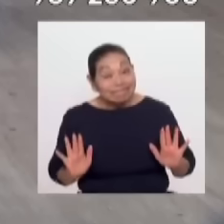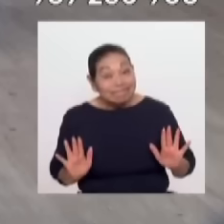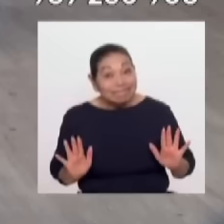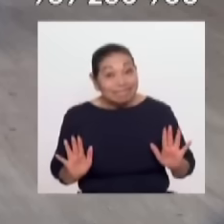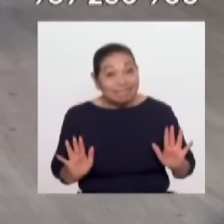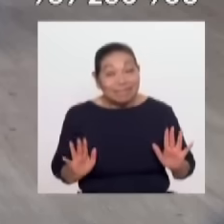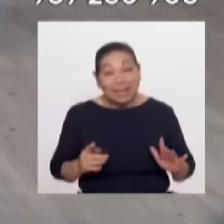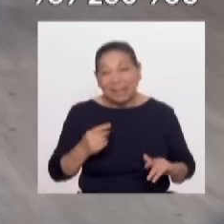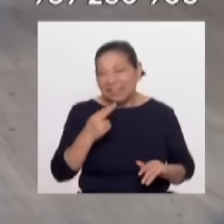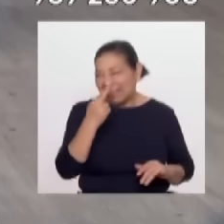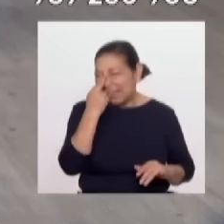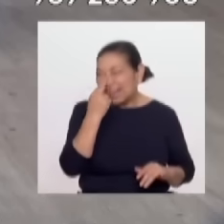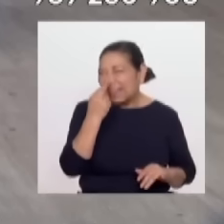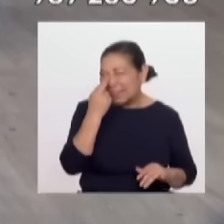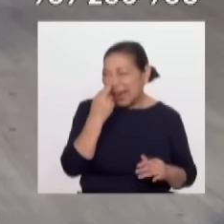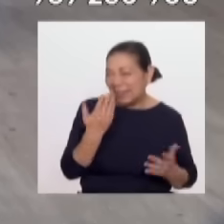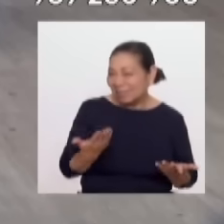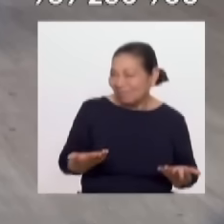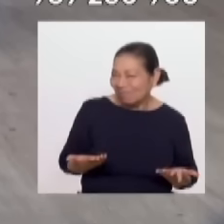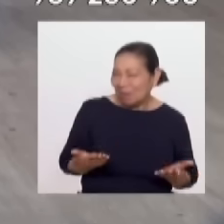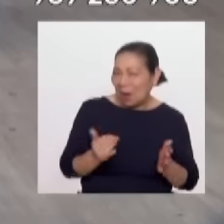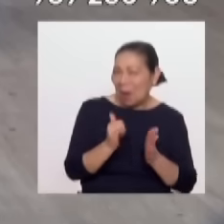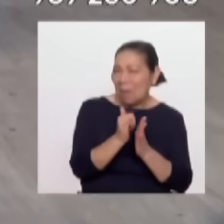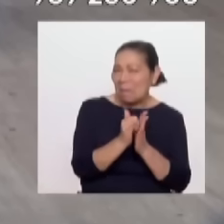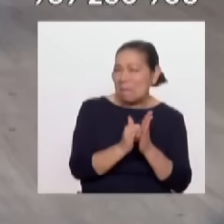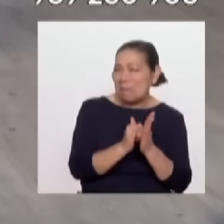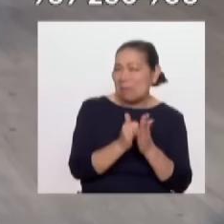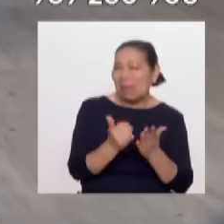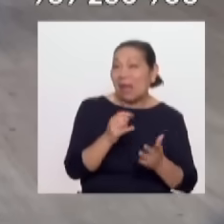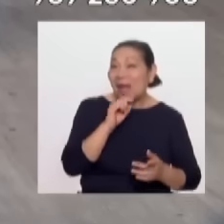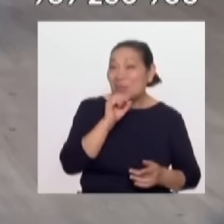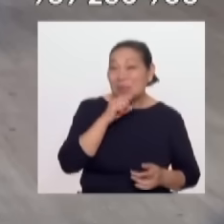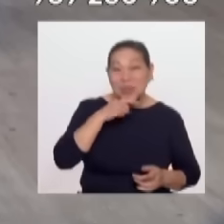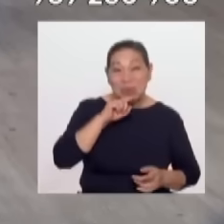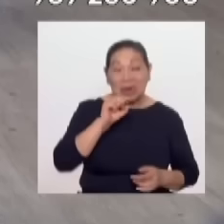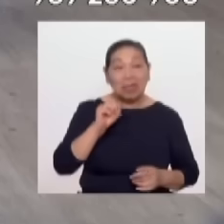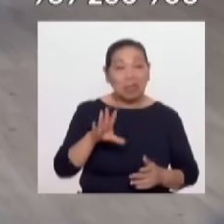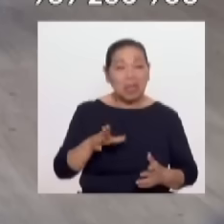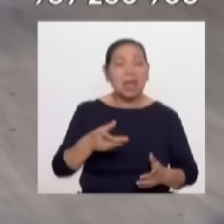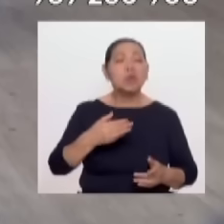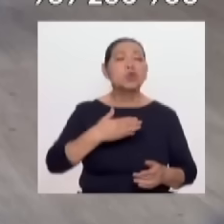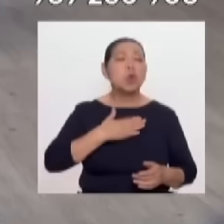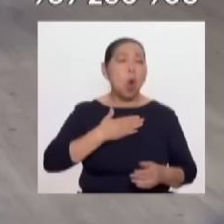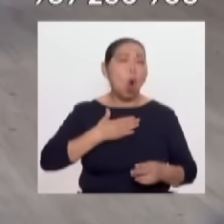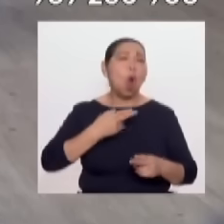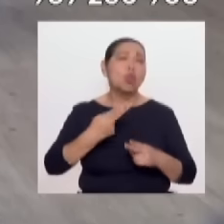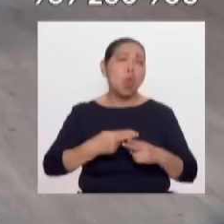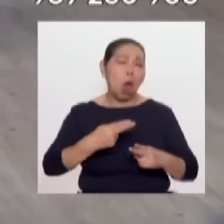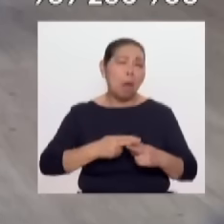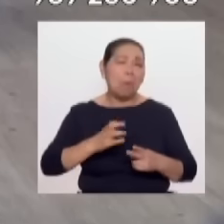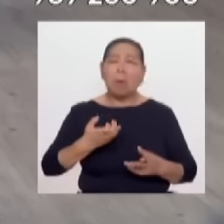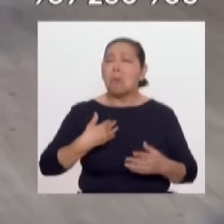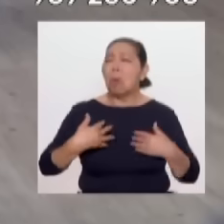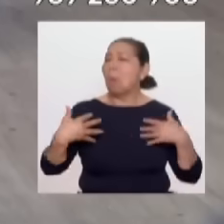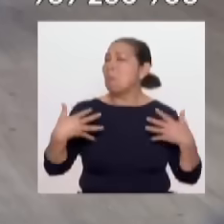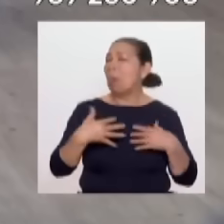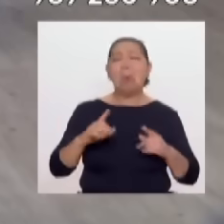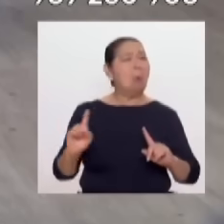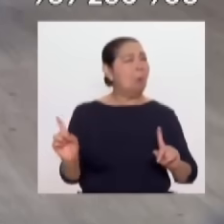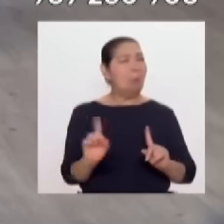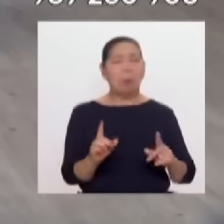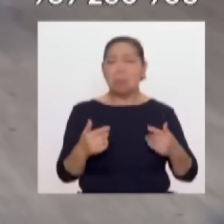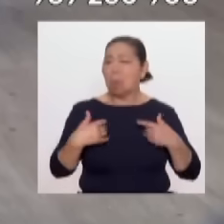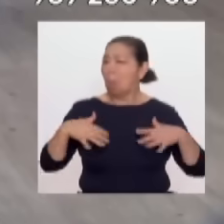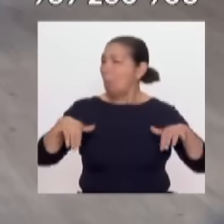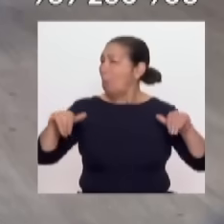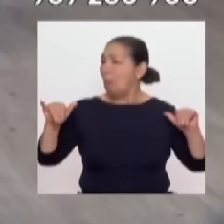Es extraño, que se hace, extraño, ¿no? Es porque extraño. Ella en ese video menciona que ella es Patricia Chirinos y que no la van a intimidar, no tiene